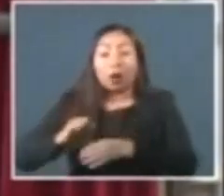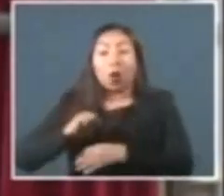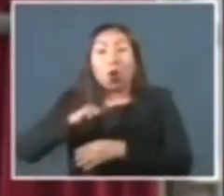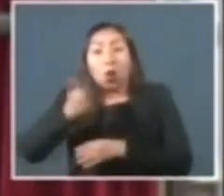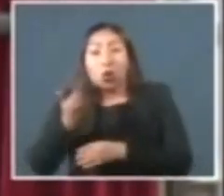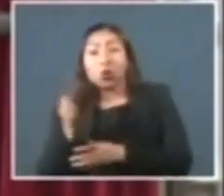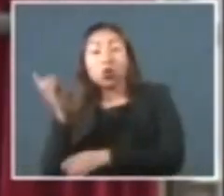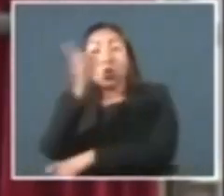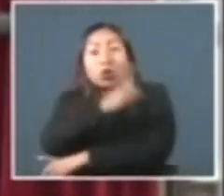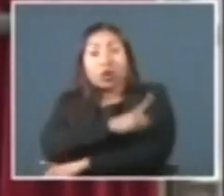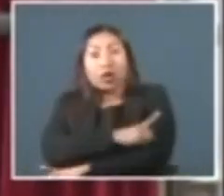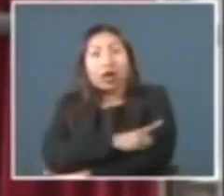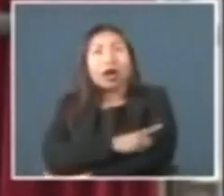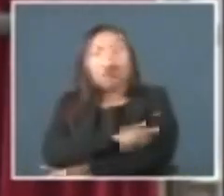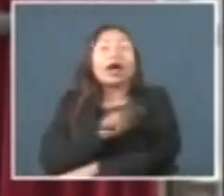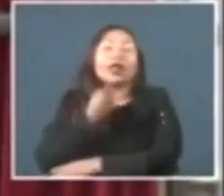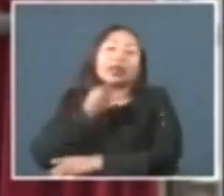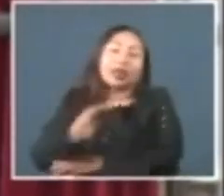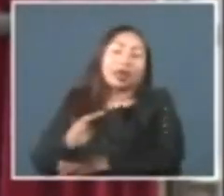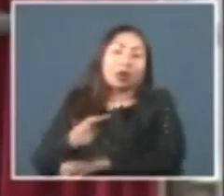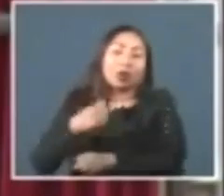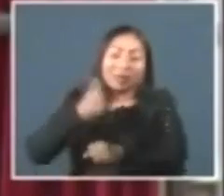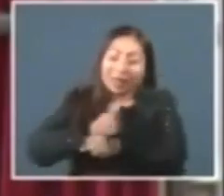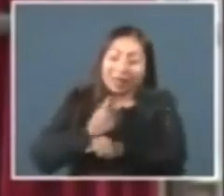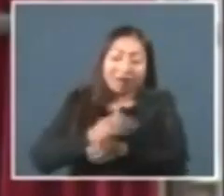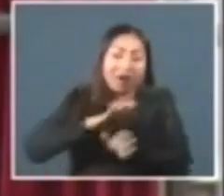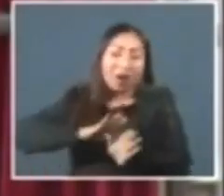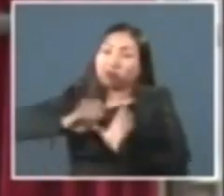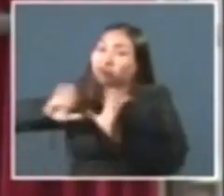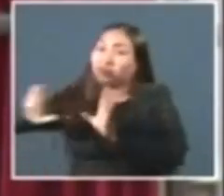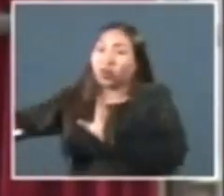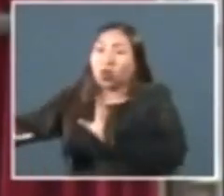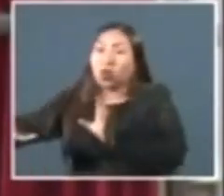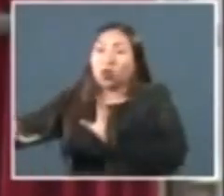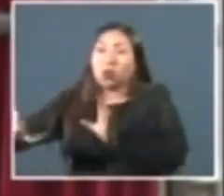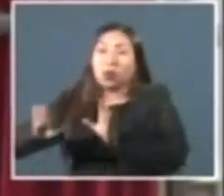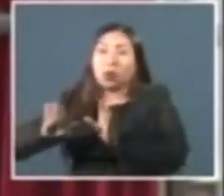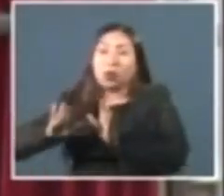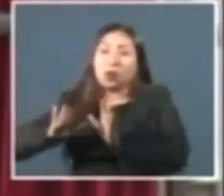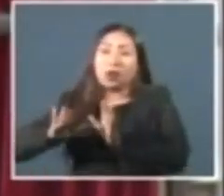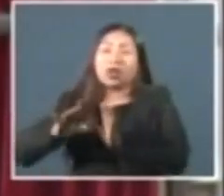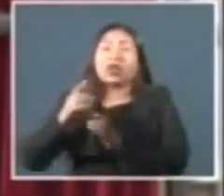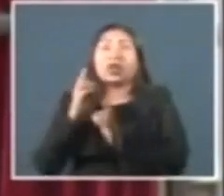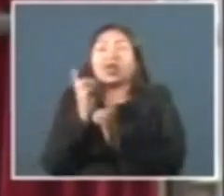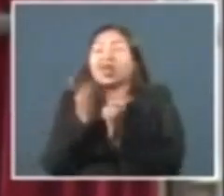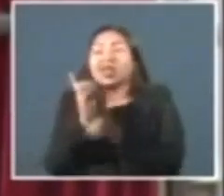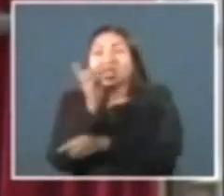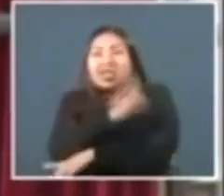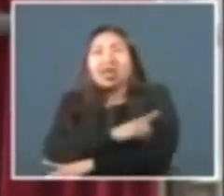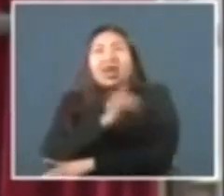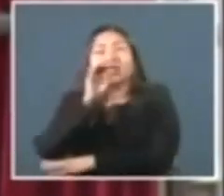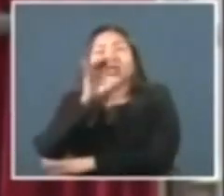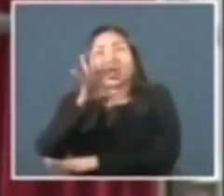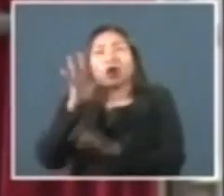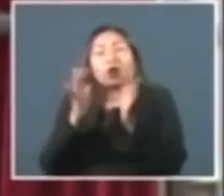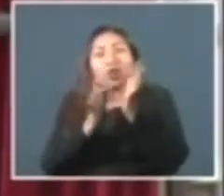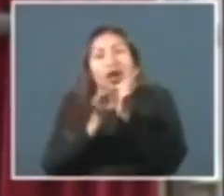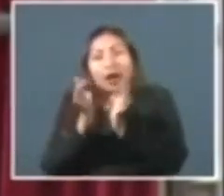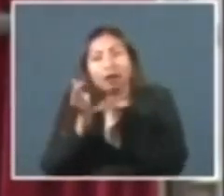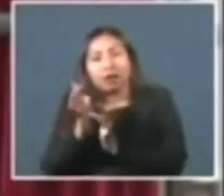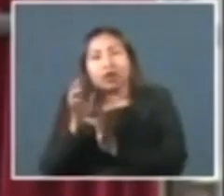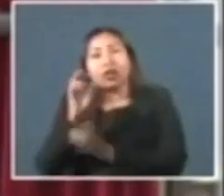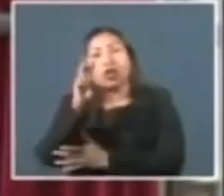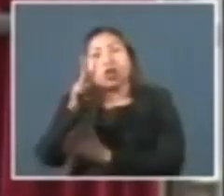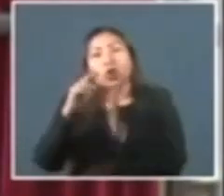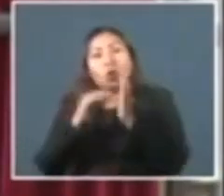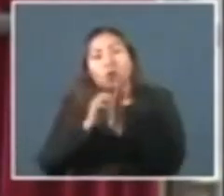a esa persona la despidieron y la destituyeron. que fue el día 5 de abril del 2019, de